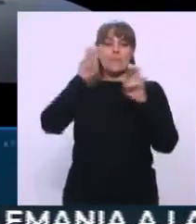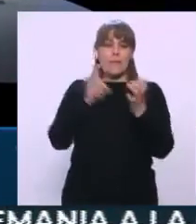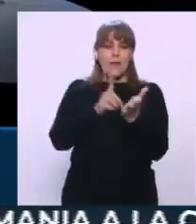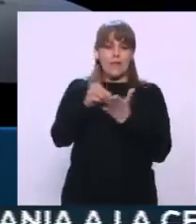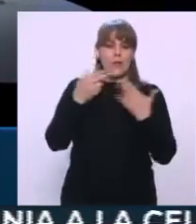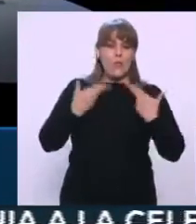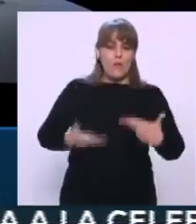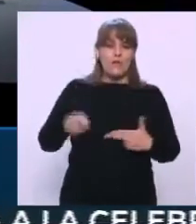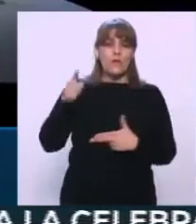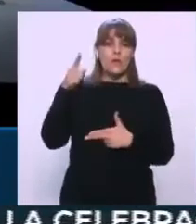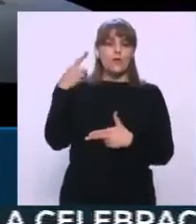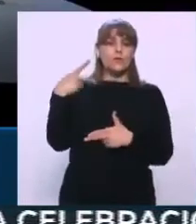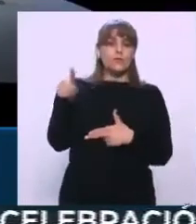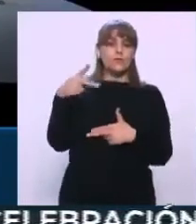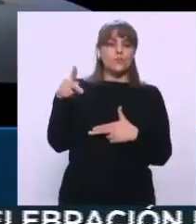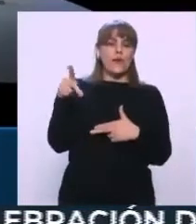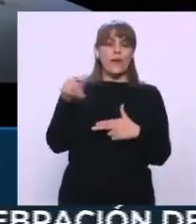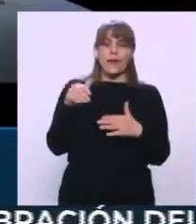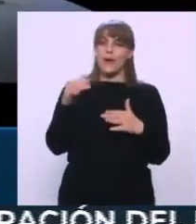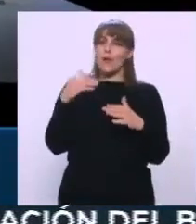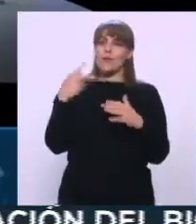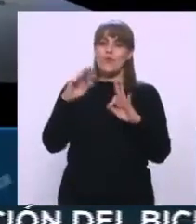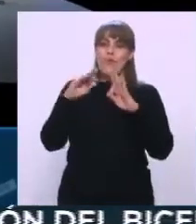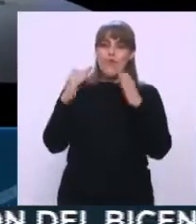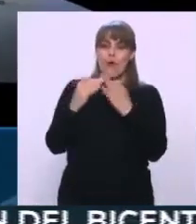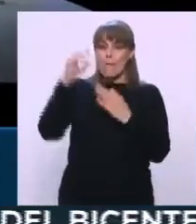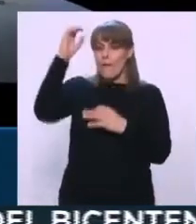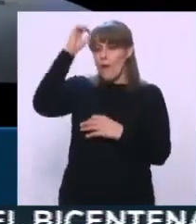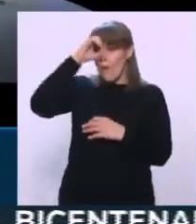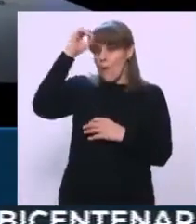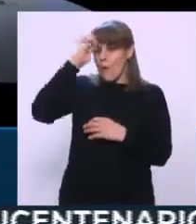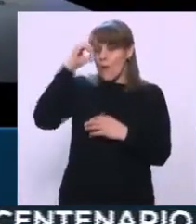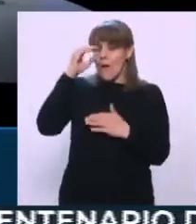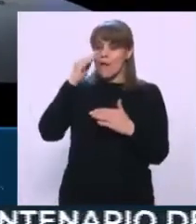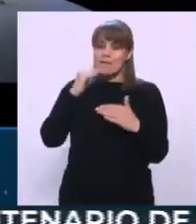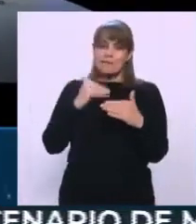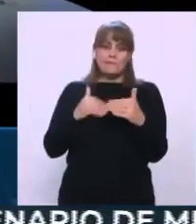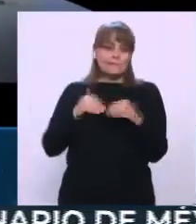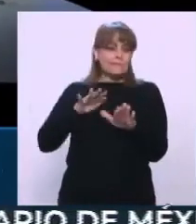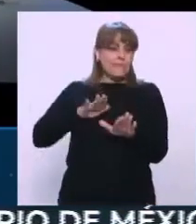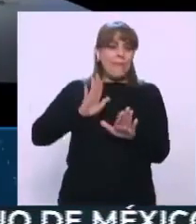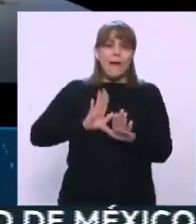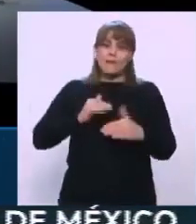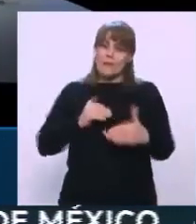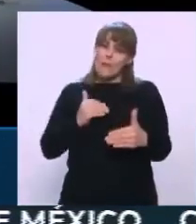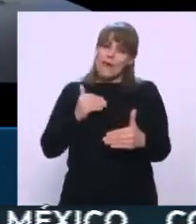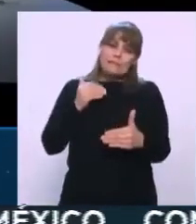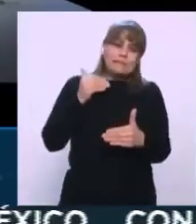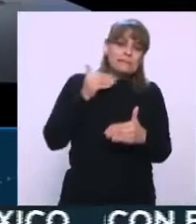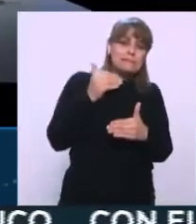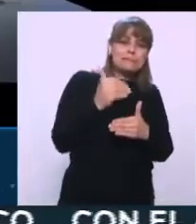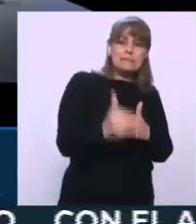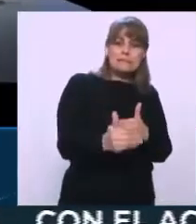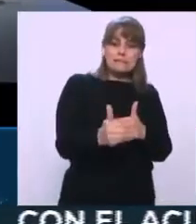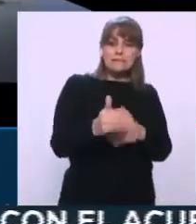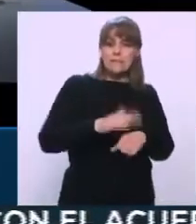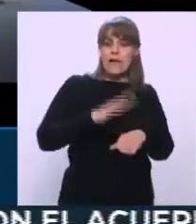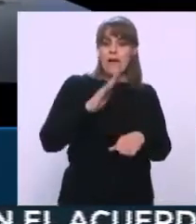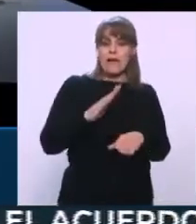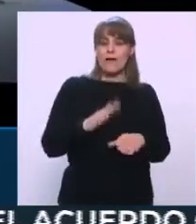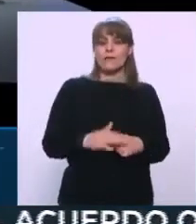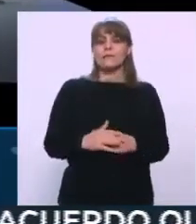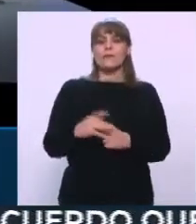muy adelante del conjunto de este cuerpo eclesial pesado, lurdo, con